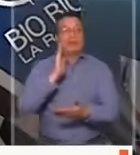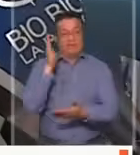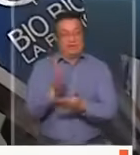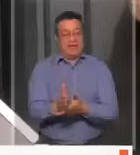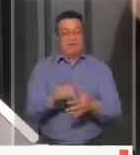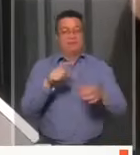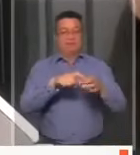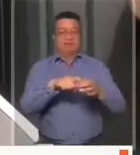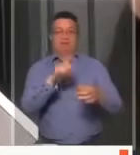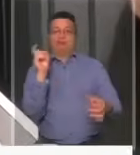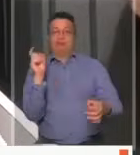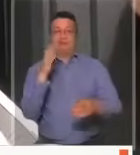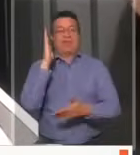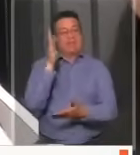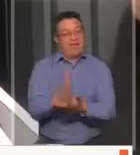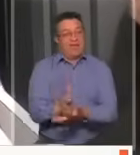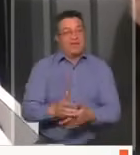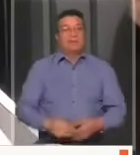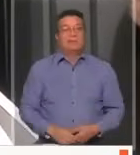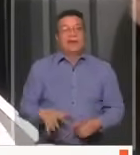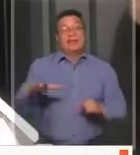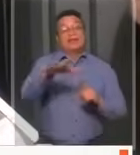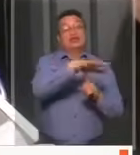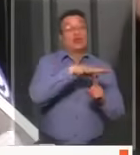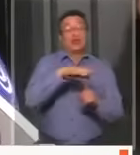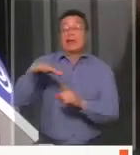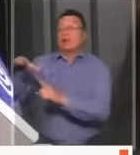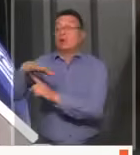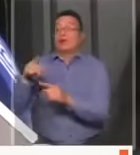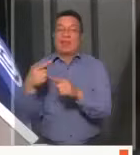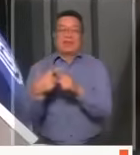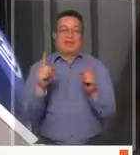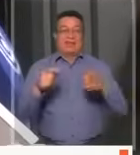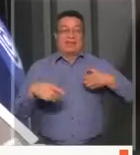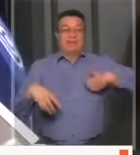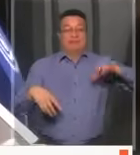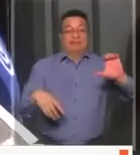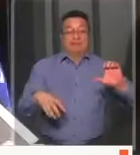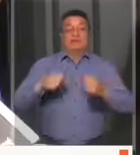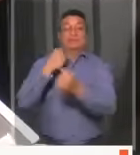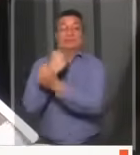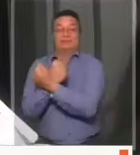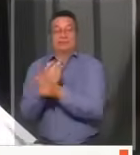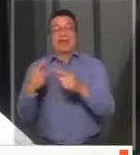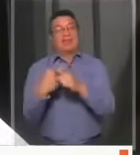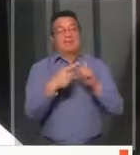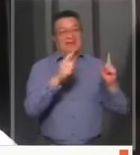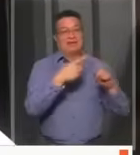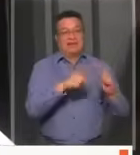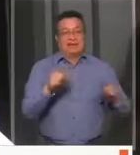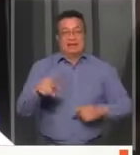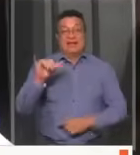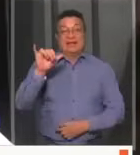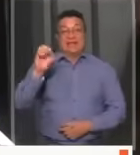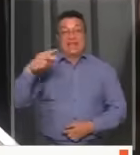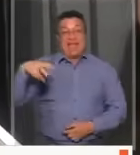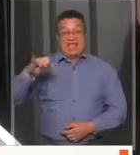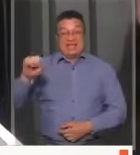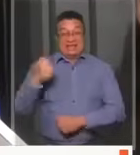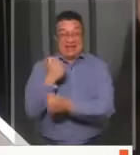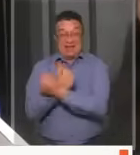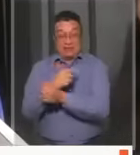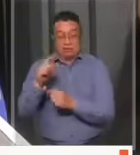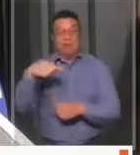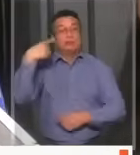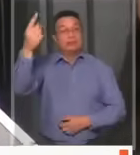salir de su cargo. Son situaciones distintas. La situación de la formalización del general Yáñez se va a conocer recién el 7 de mayo,